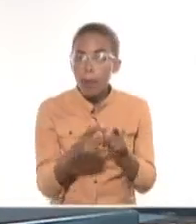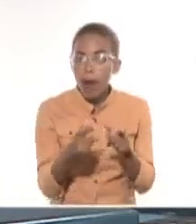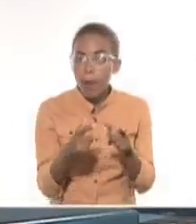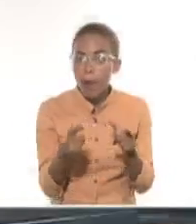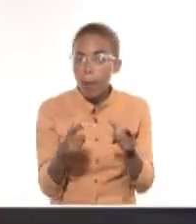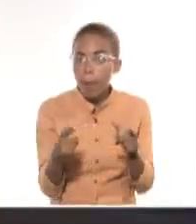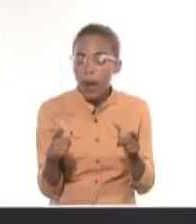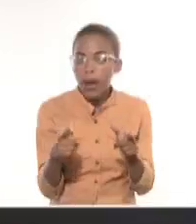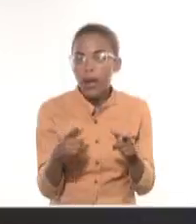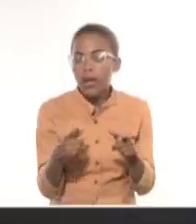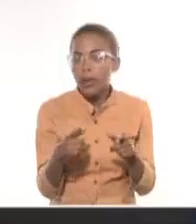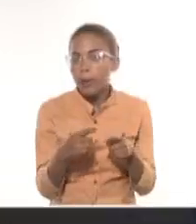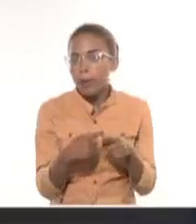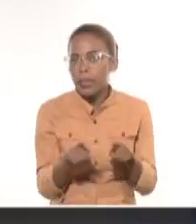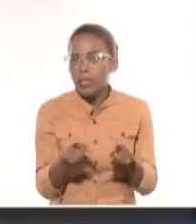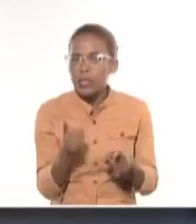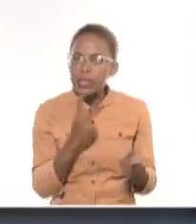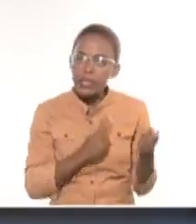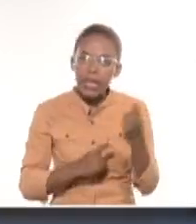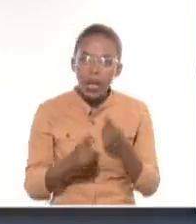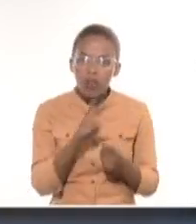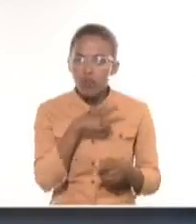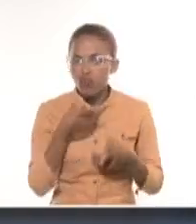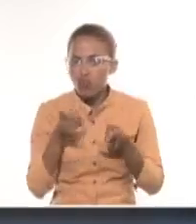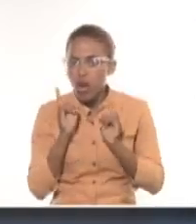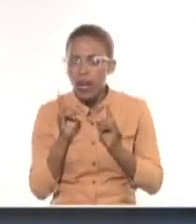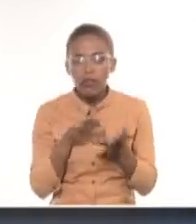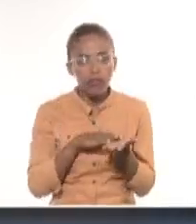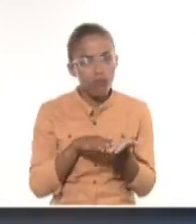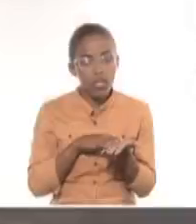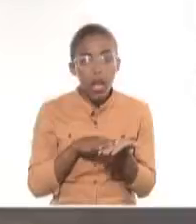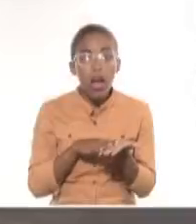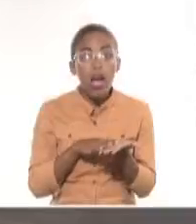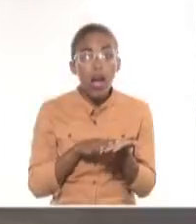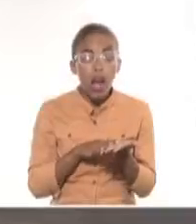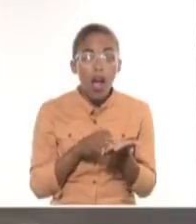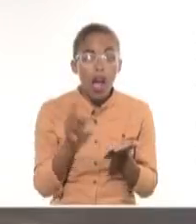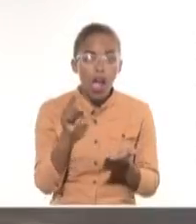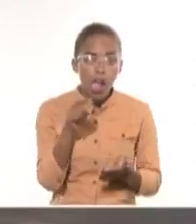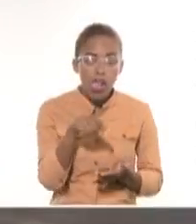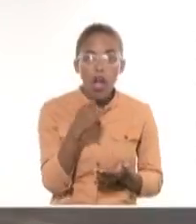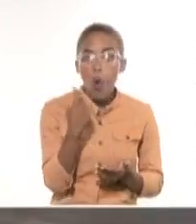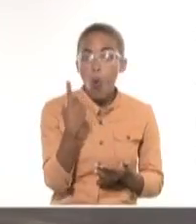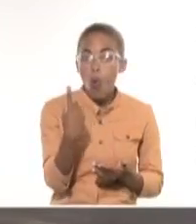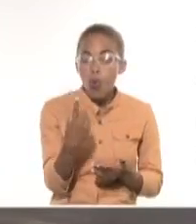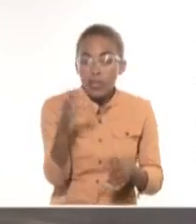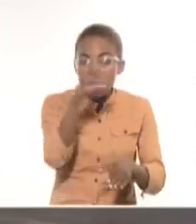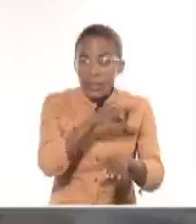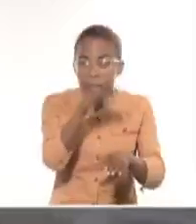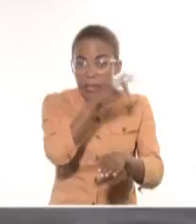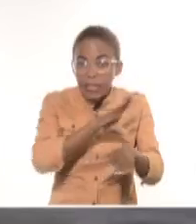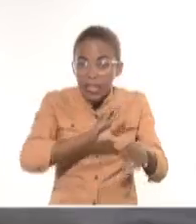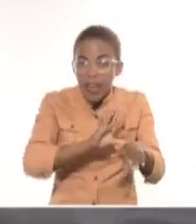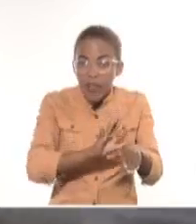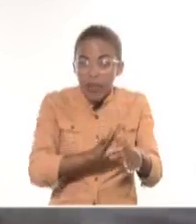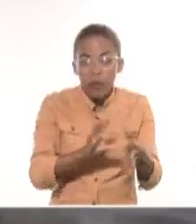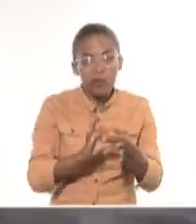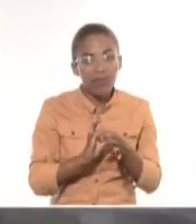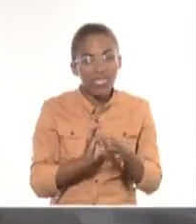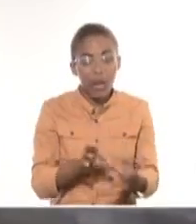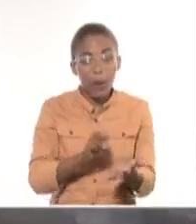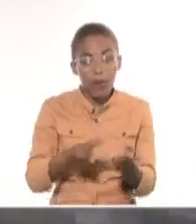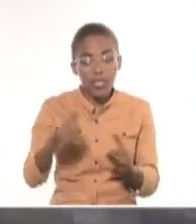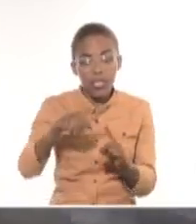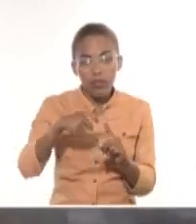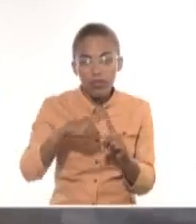hemos tenido casos fallecidos, tenemos un caso crítico de dengue de la provincia de Las Tunas, en